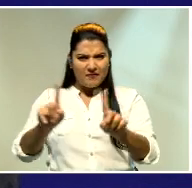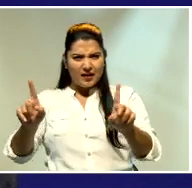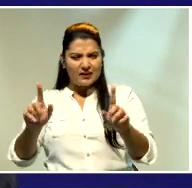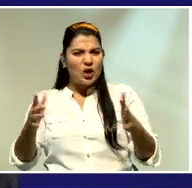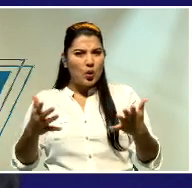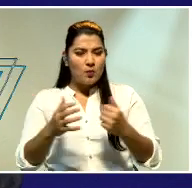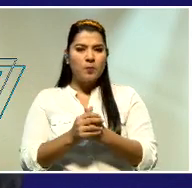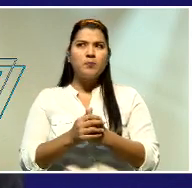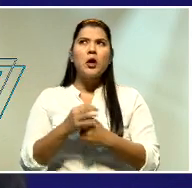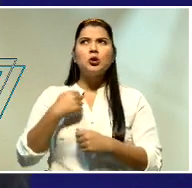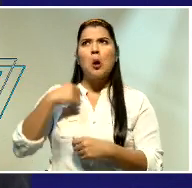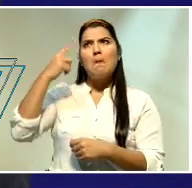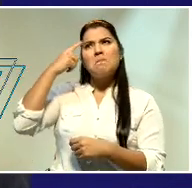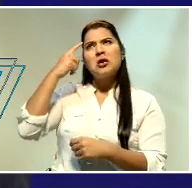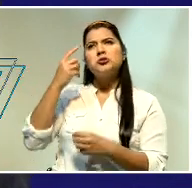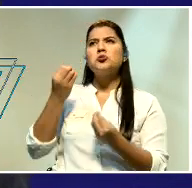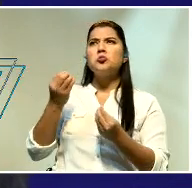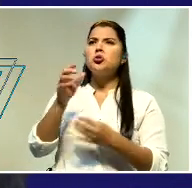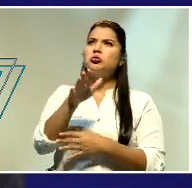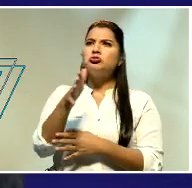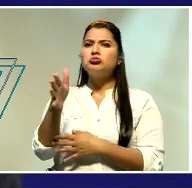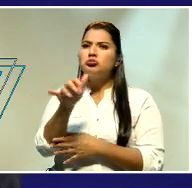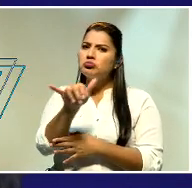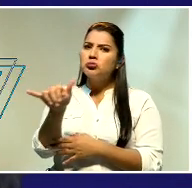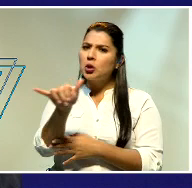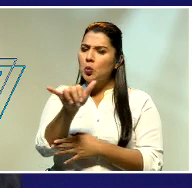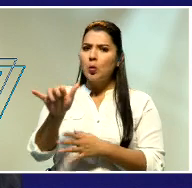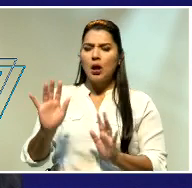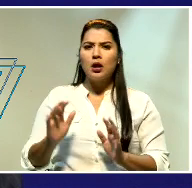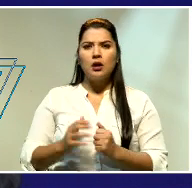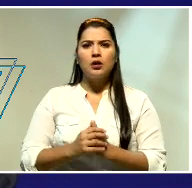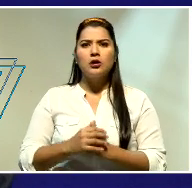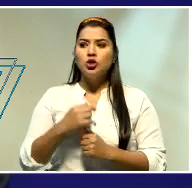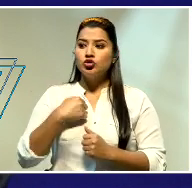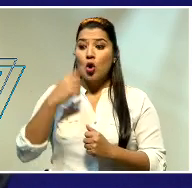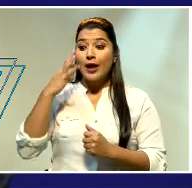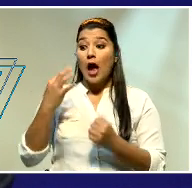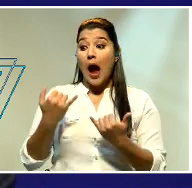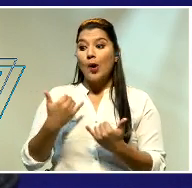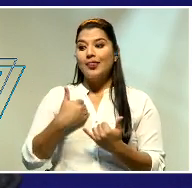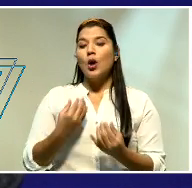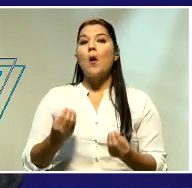muy parecida. Creo que tal vez ahora tengo un poquito más de paciencia.